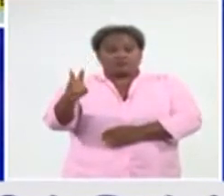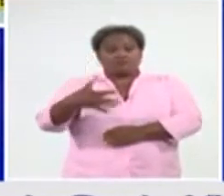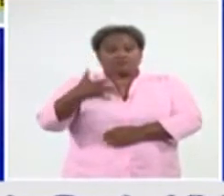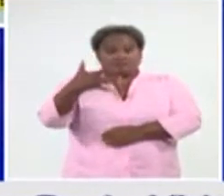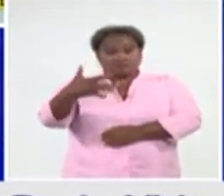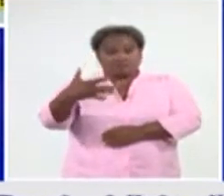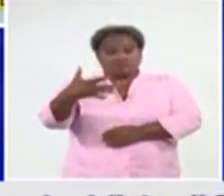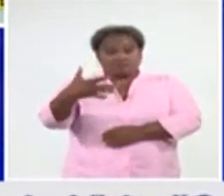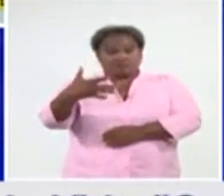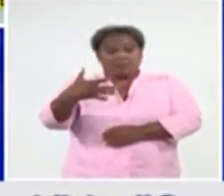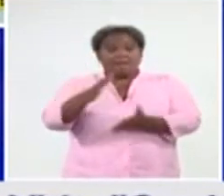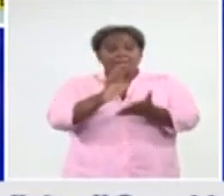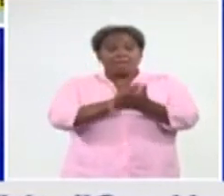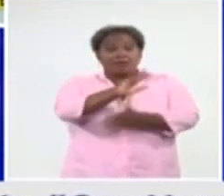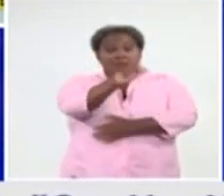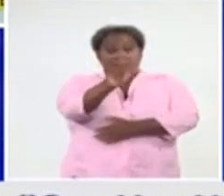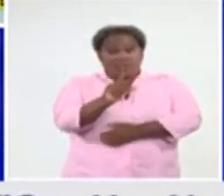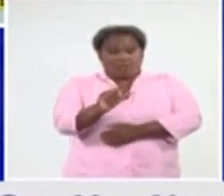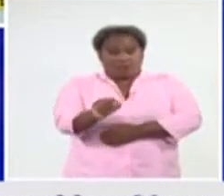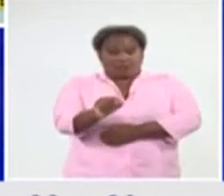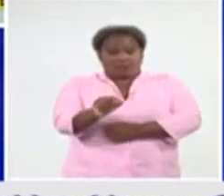1.843,6 y Mayabeque